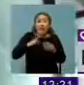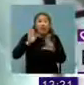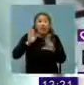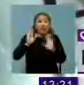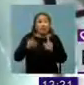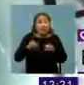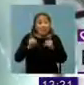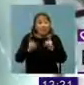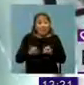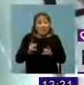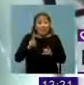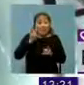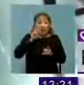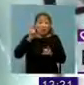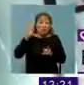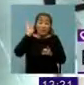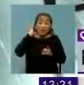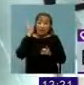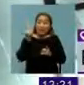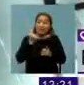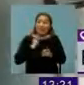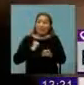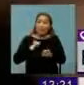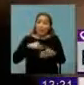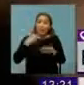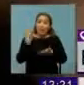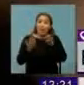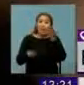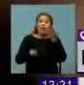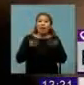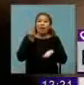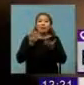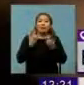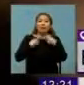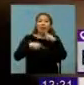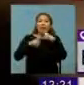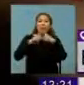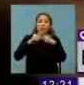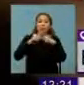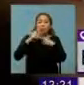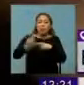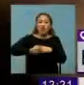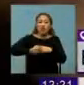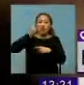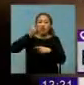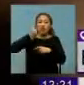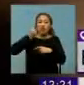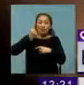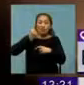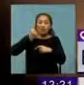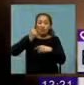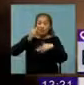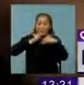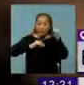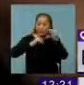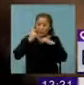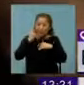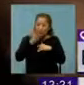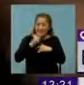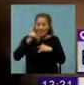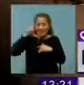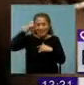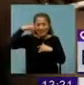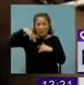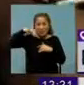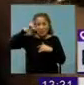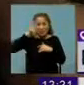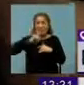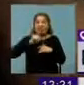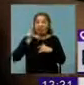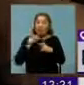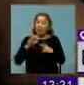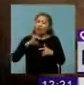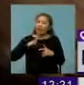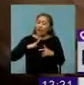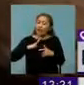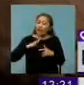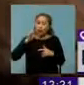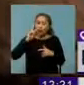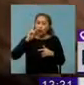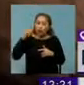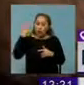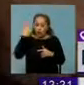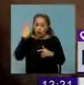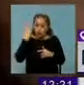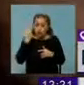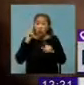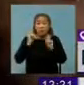cementos del año 2016 2017 ni tampoco tenemos la rendición nosotros del 2018 y además en donde